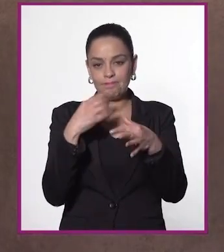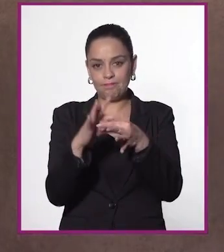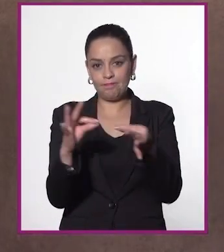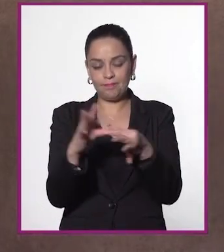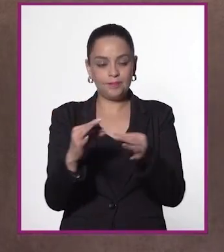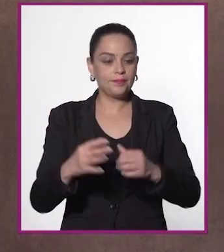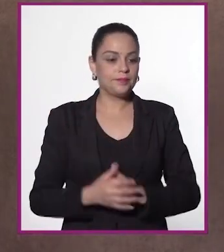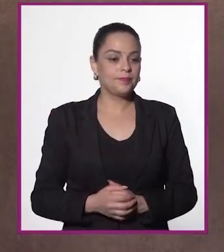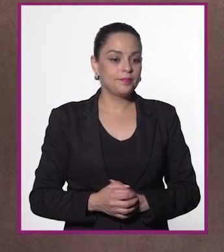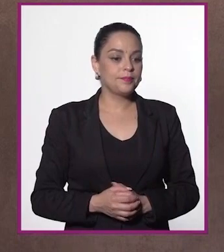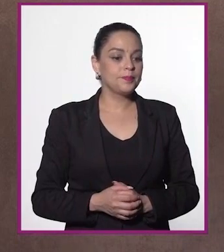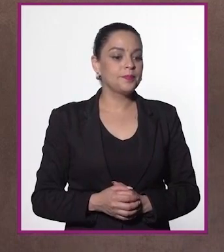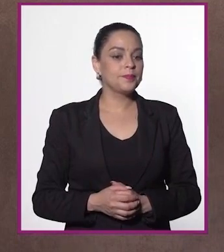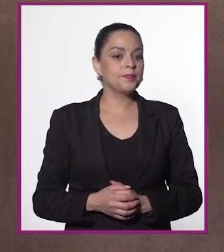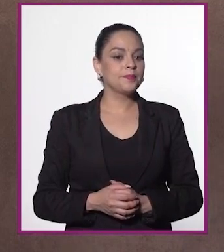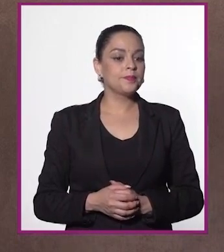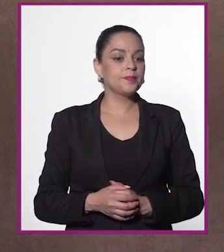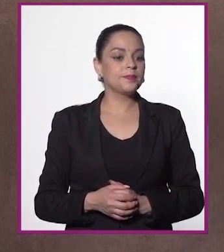Permíteme.